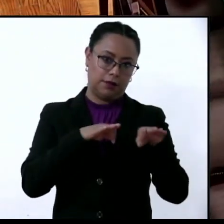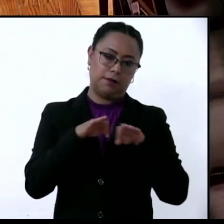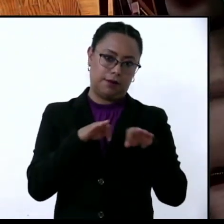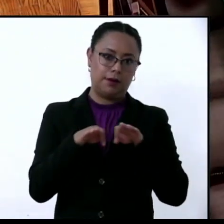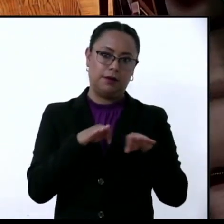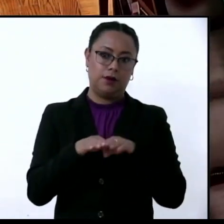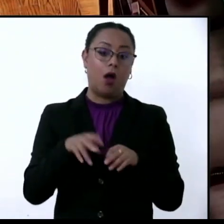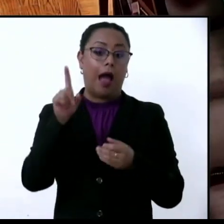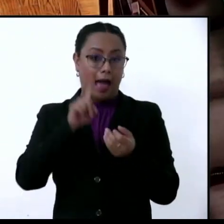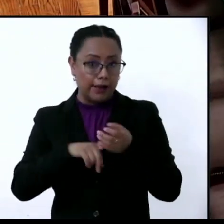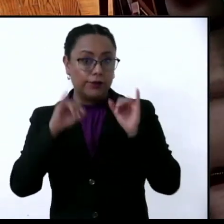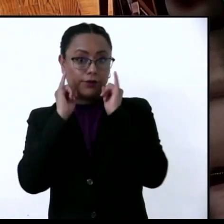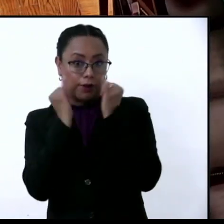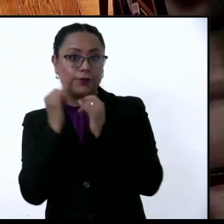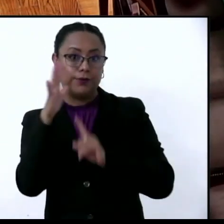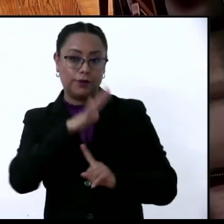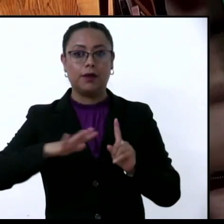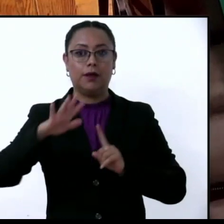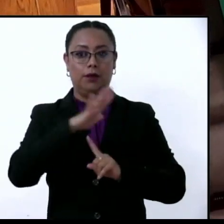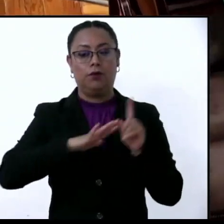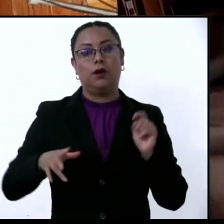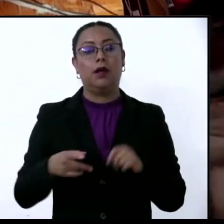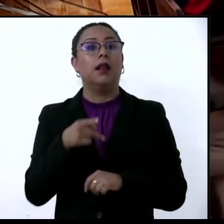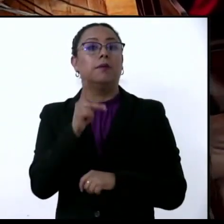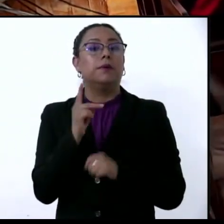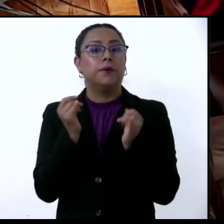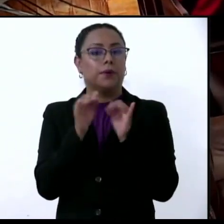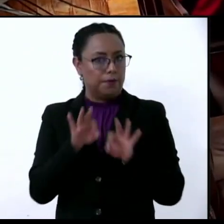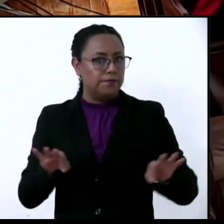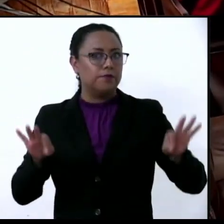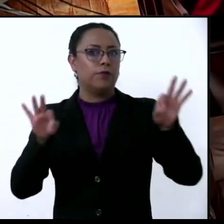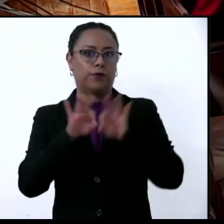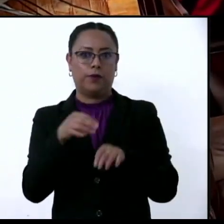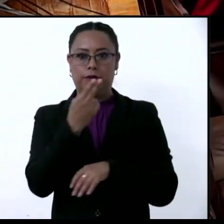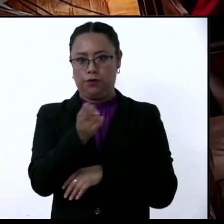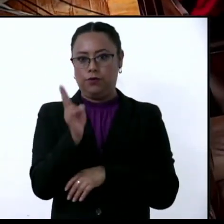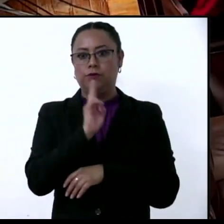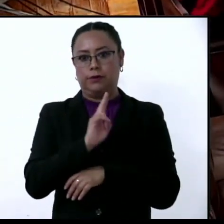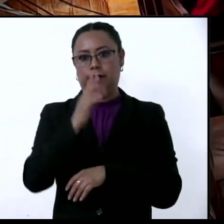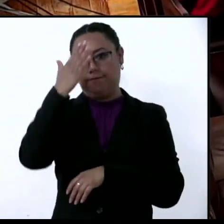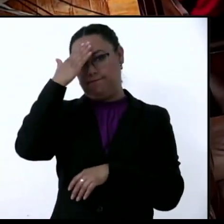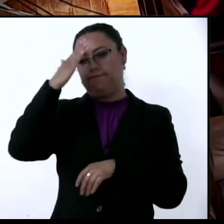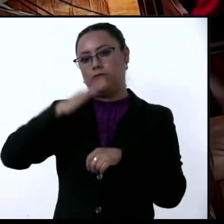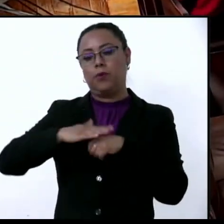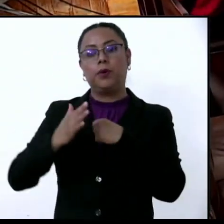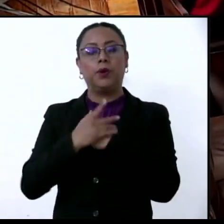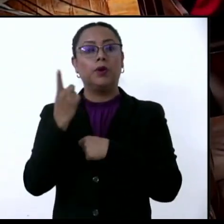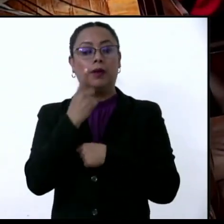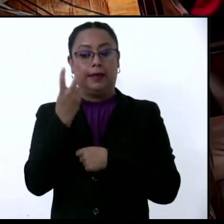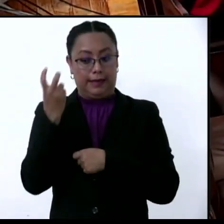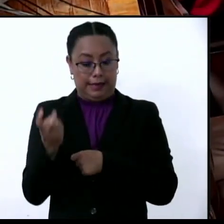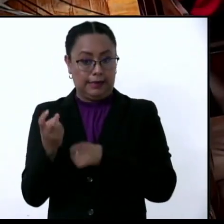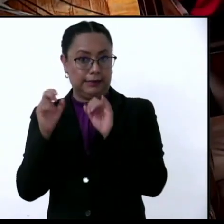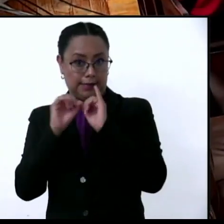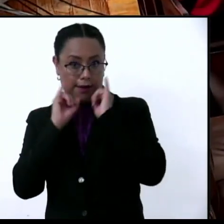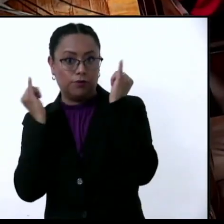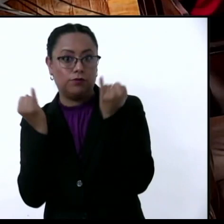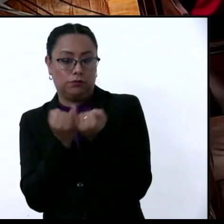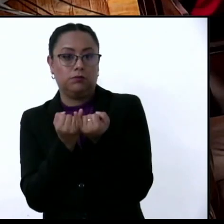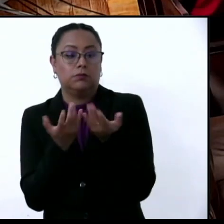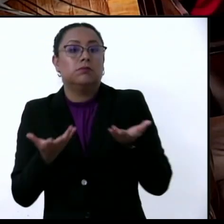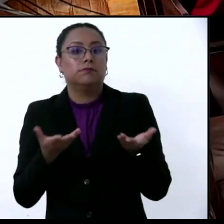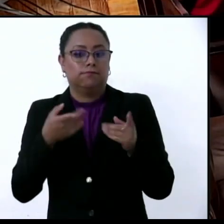de Conciliación y Arbitraje, lo cual también es importante que ustedes lo tengan presente, porque este organismo tiene